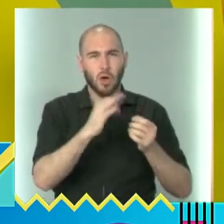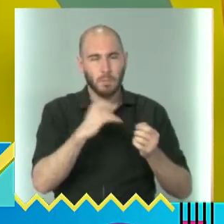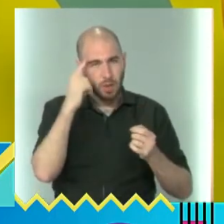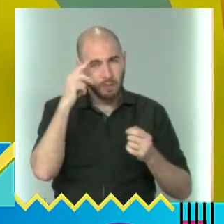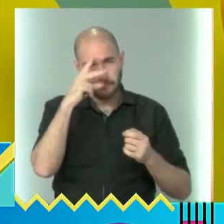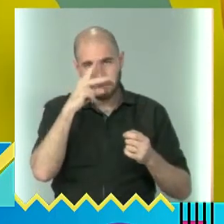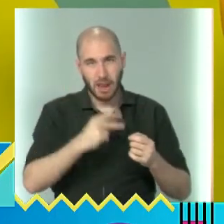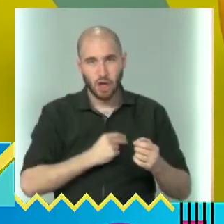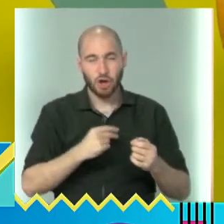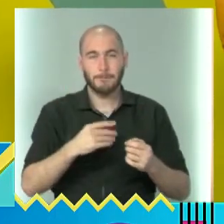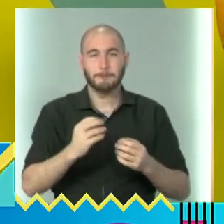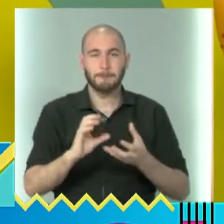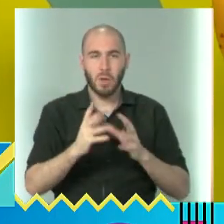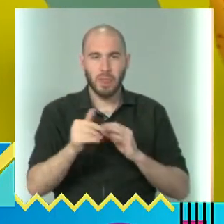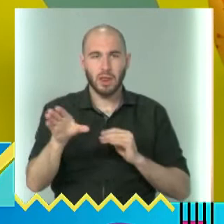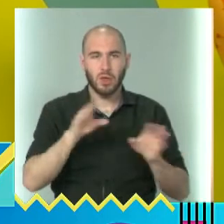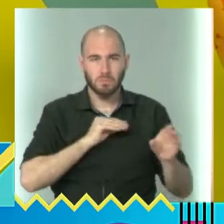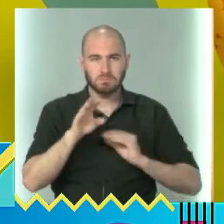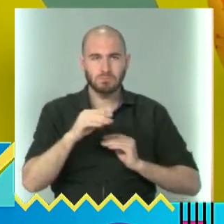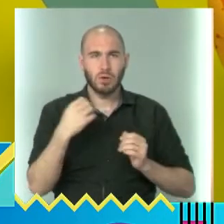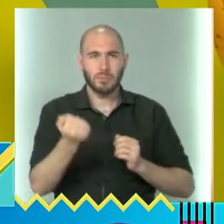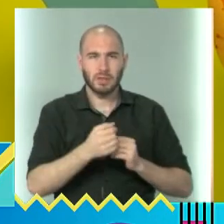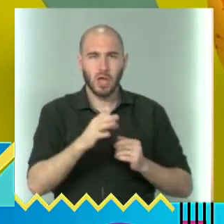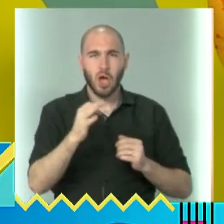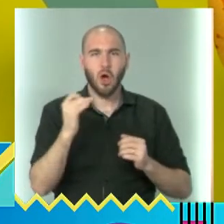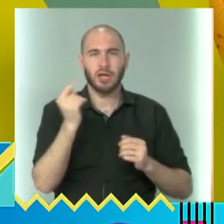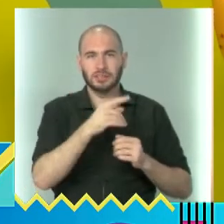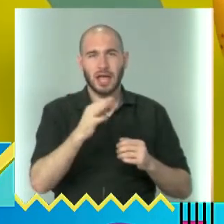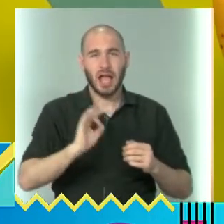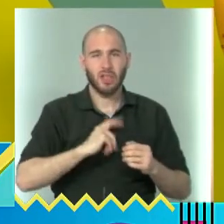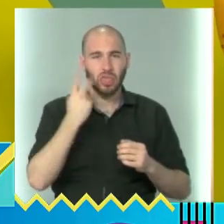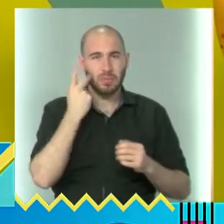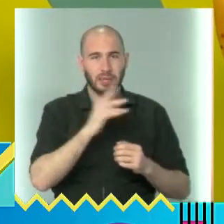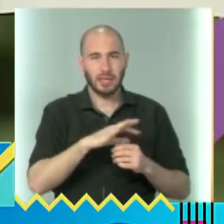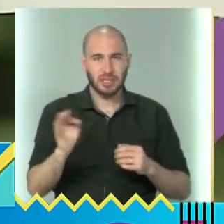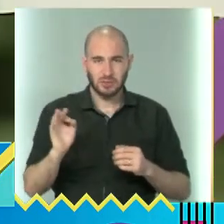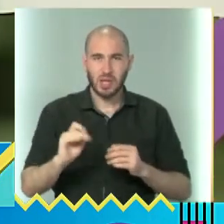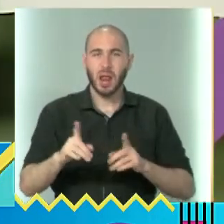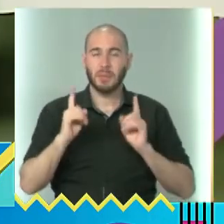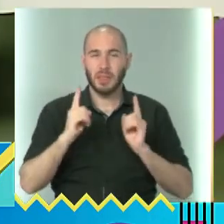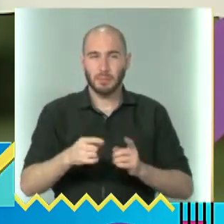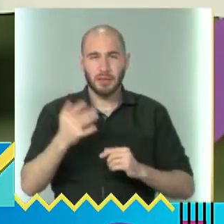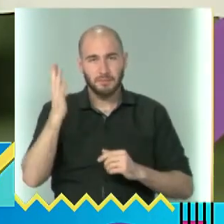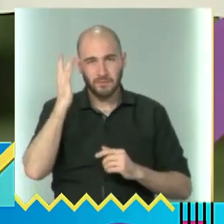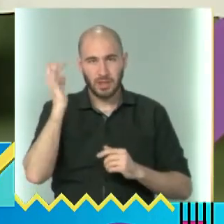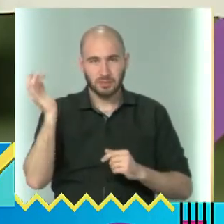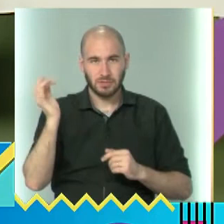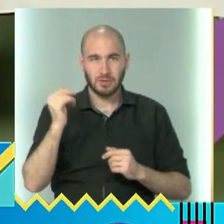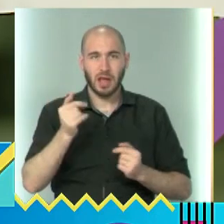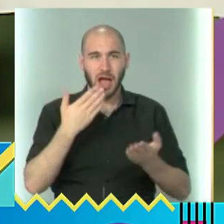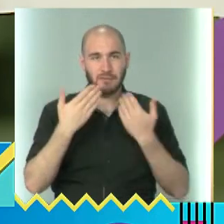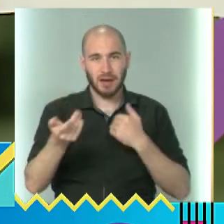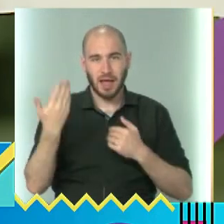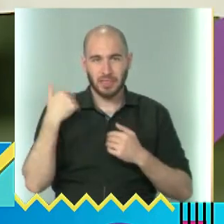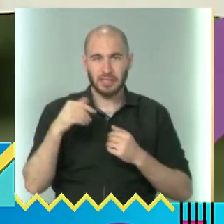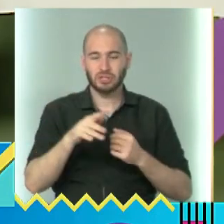valores y modelos que teníamos y hemos considerado valiosos en Occidente desde hace 2.500 años. Bueno, quizás un poco tomando el filósofo que conocerás más